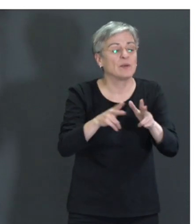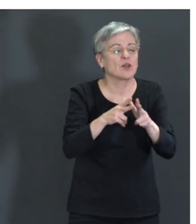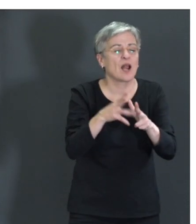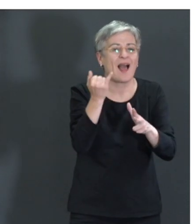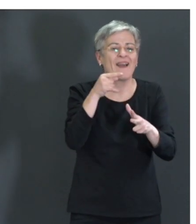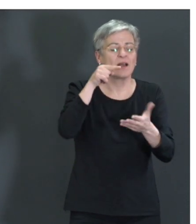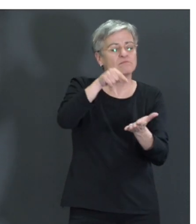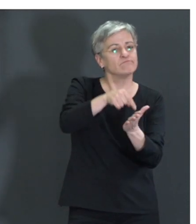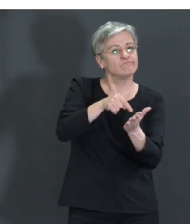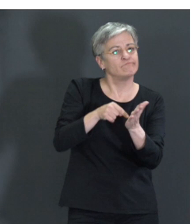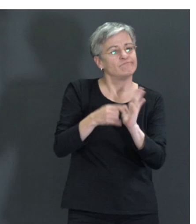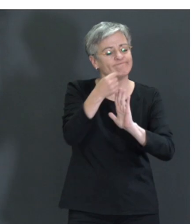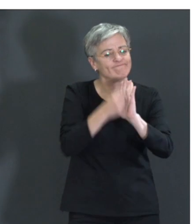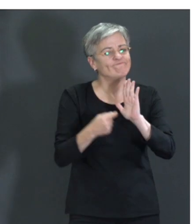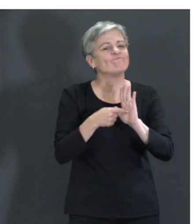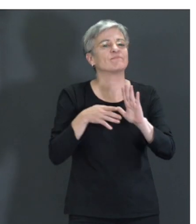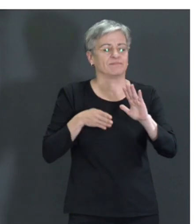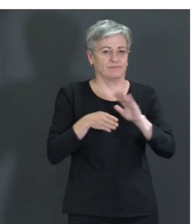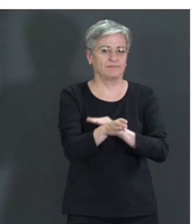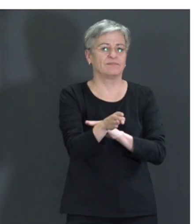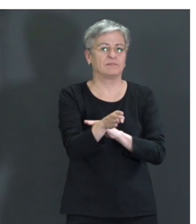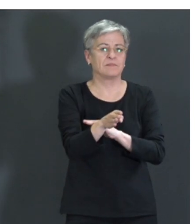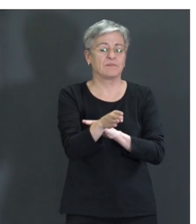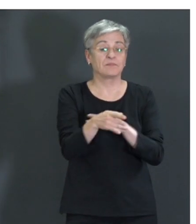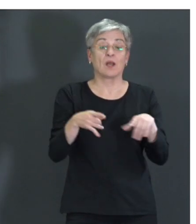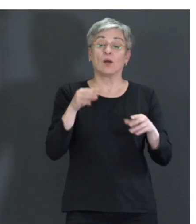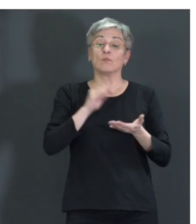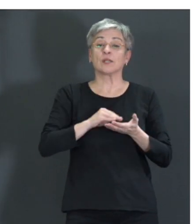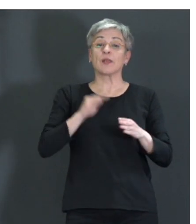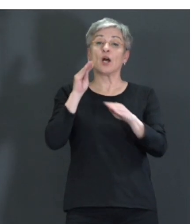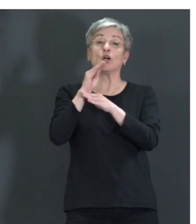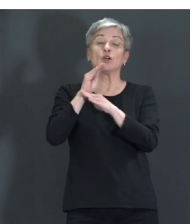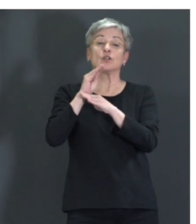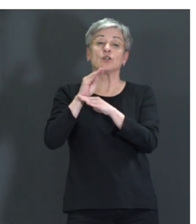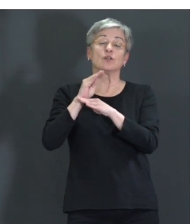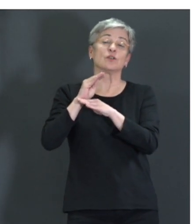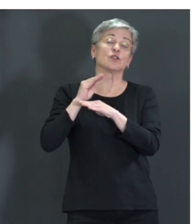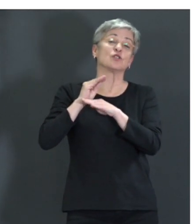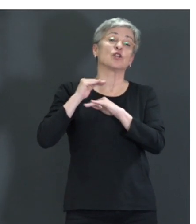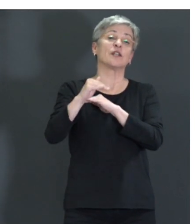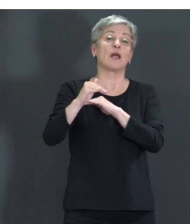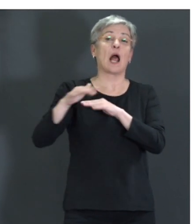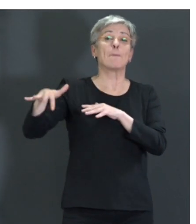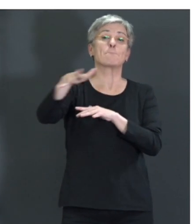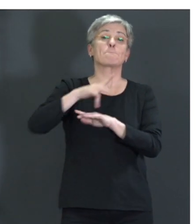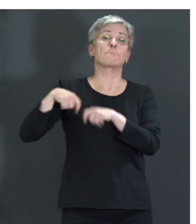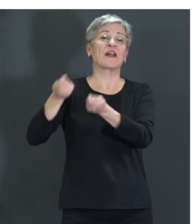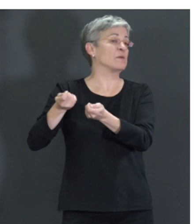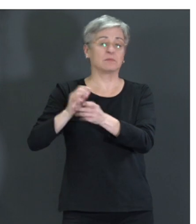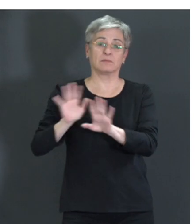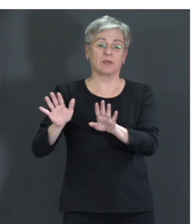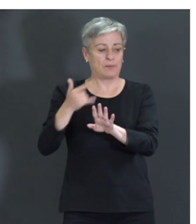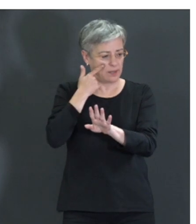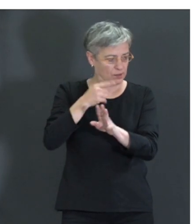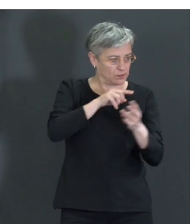accesibilidad, ¿no? Y muchas veces cuando hablamos de sostenibilidad nos quedamos con la parte medioambiental y no nos damos cuenta de la importancia que tienen